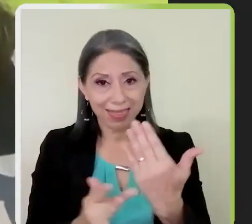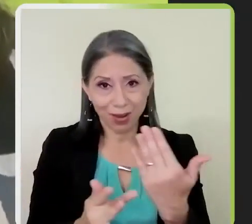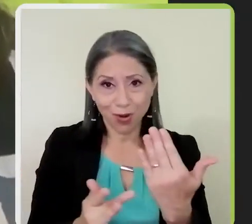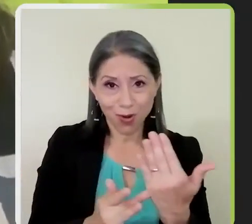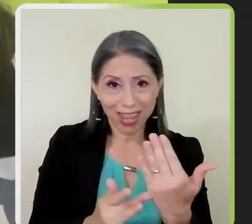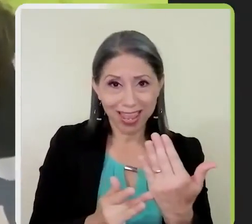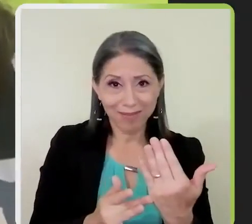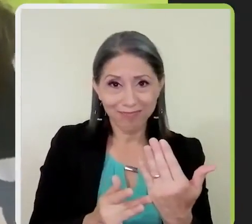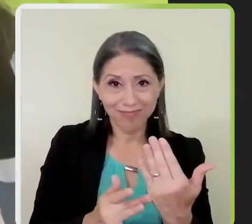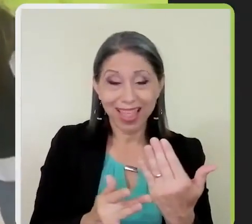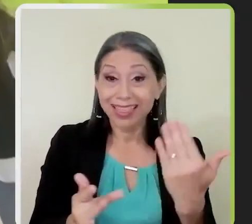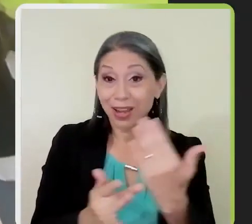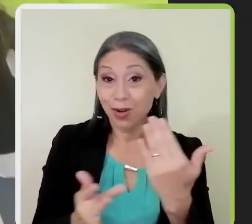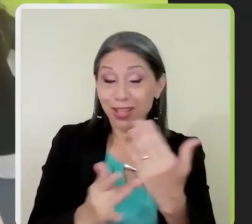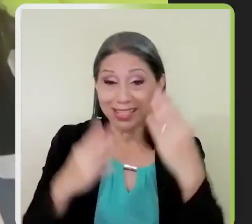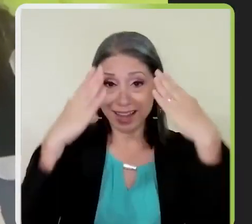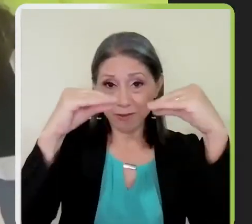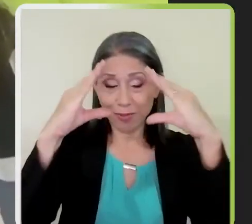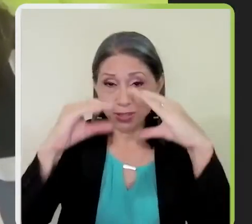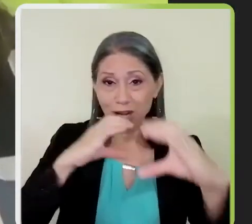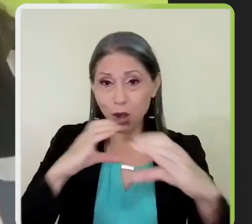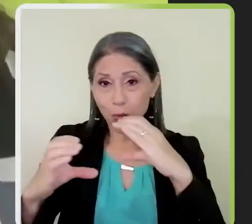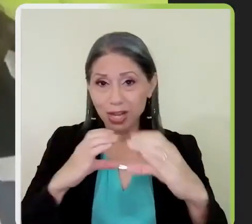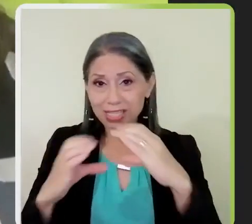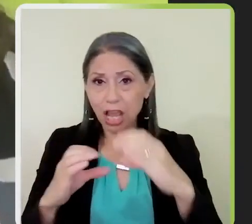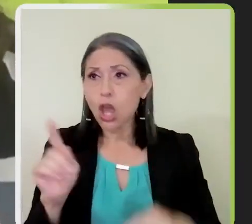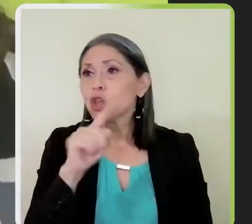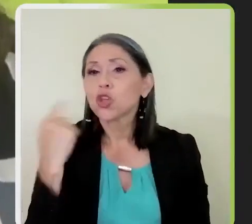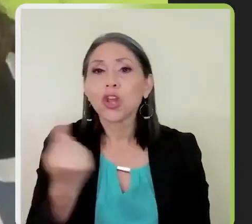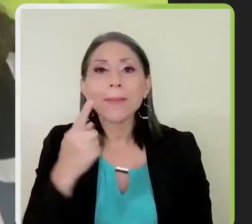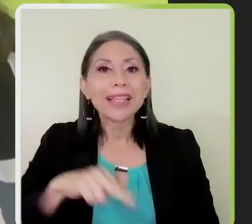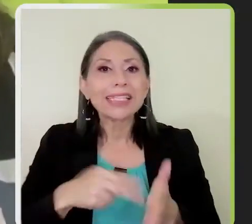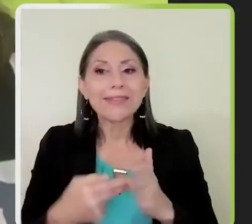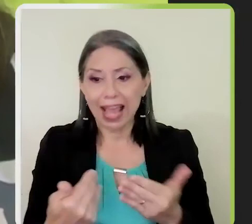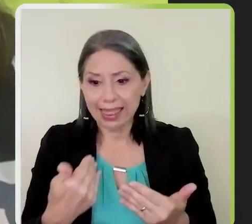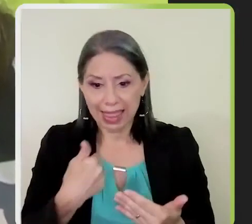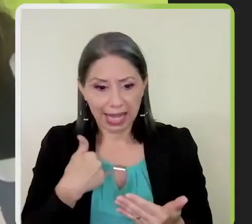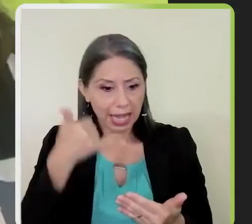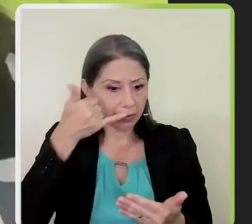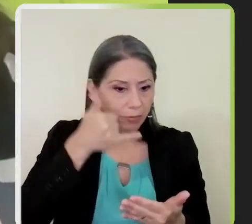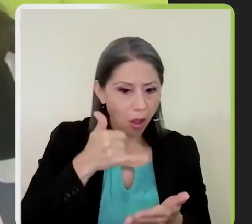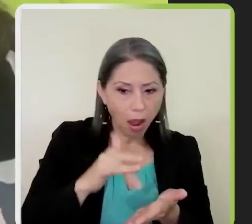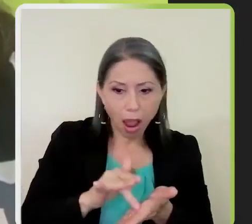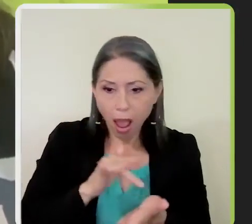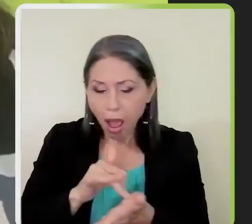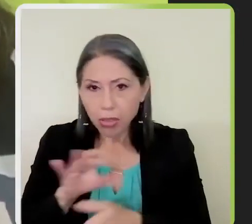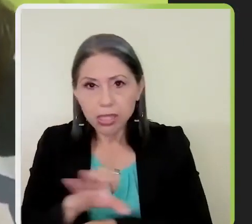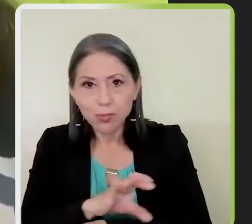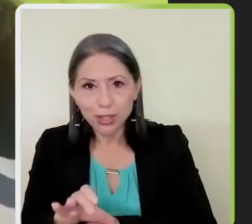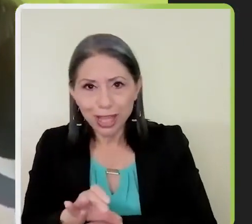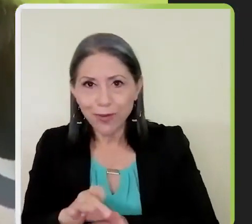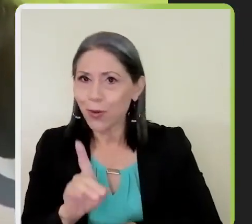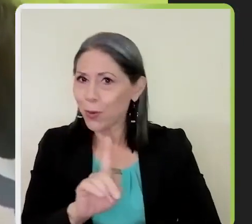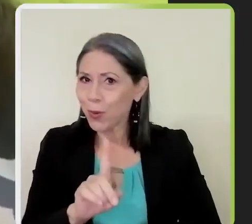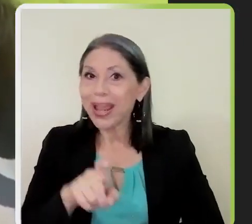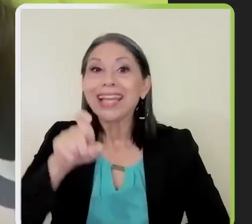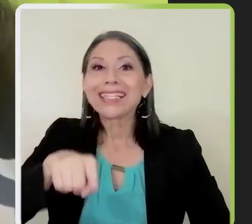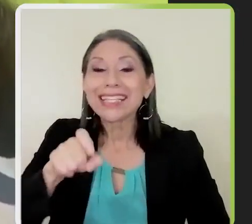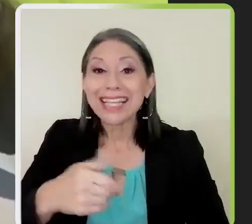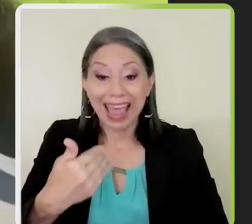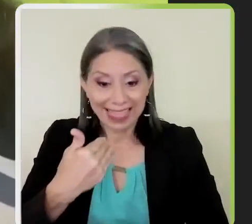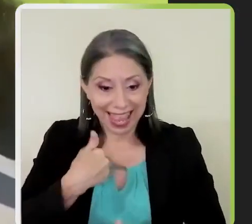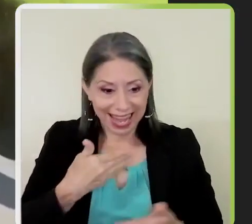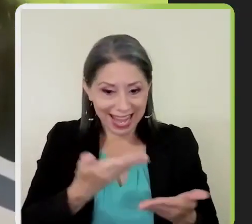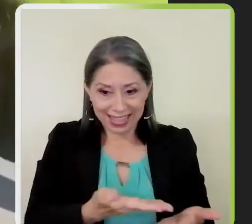la tecnología, las TICs, no solo es un tema de tener un dispositivo, es un tema de tener el